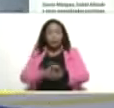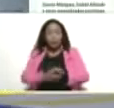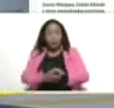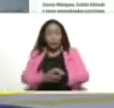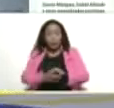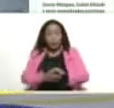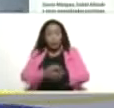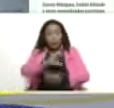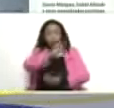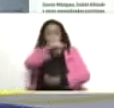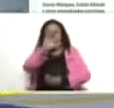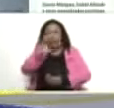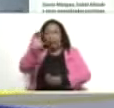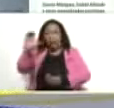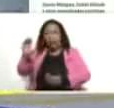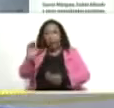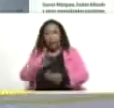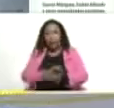el Caribe.